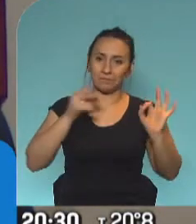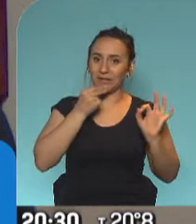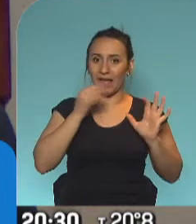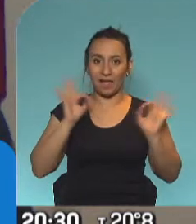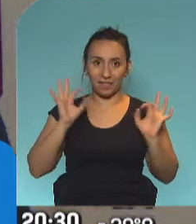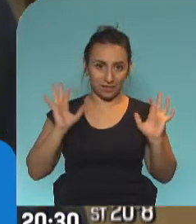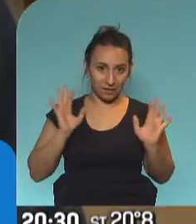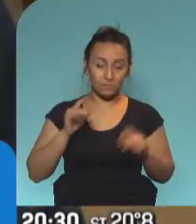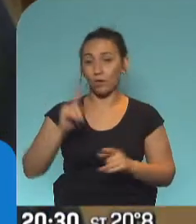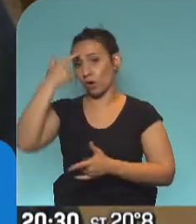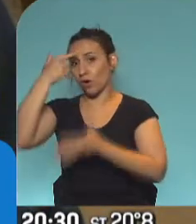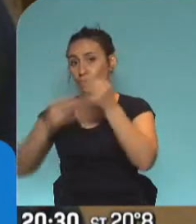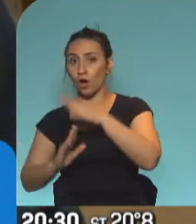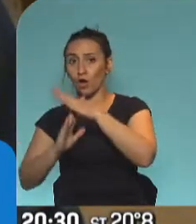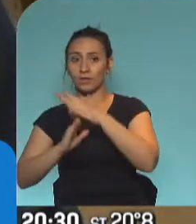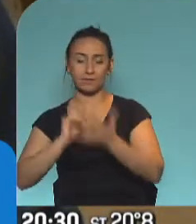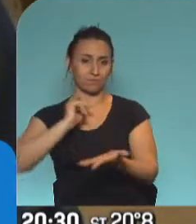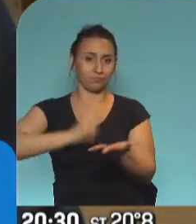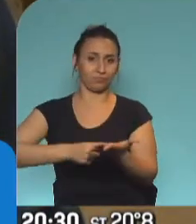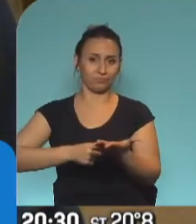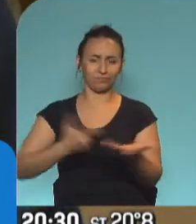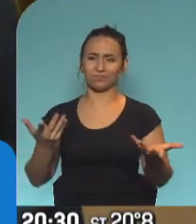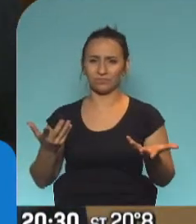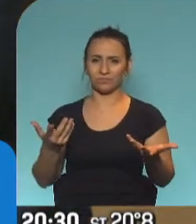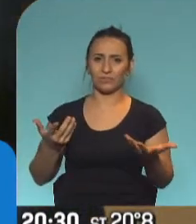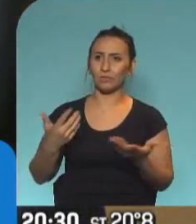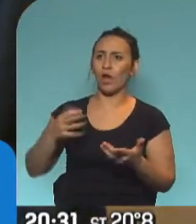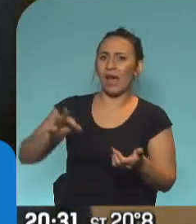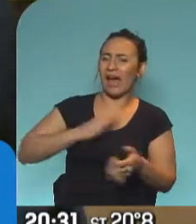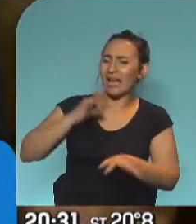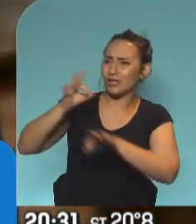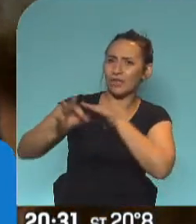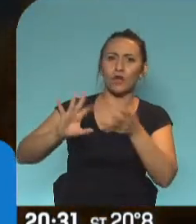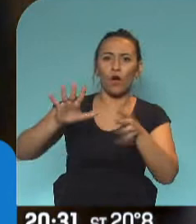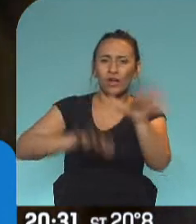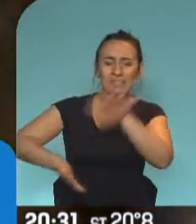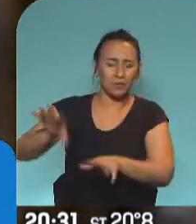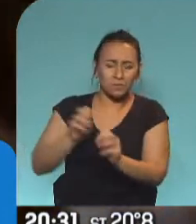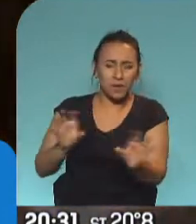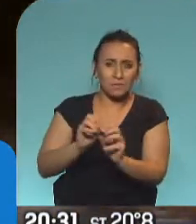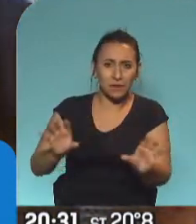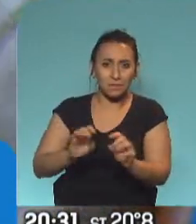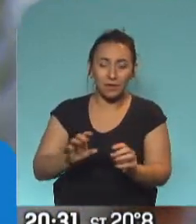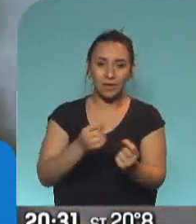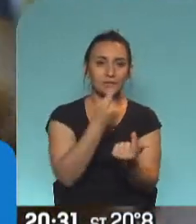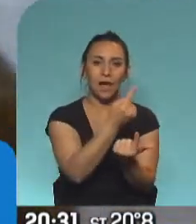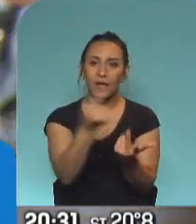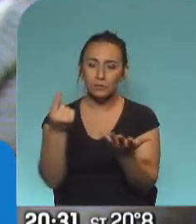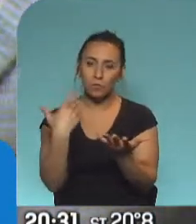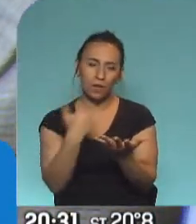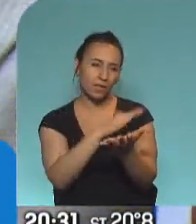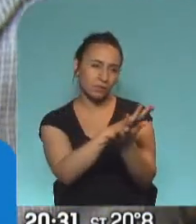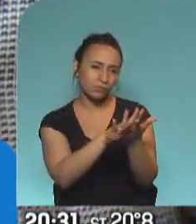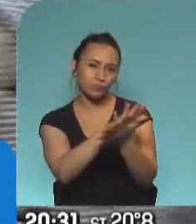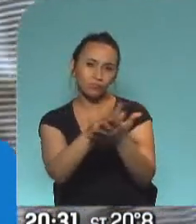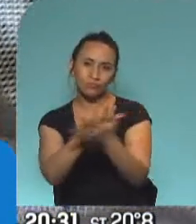viene a decirnos, en función del descalabro que hubo durante décadas, que se pueden acomodar caso por caso. Ahora, eso es lo que